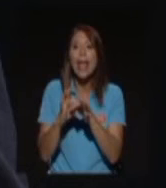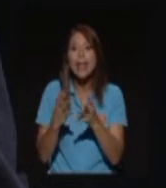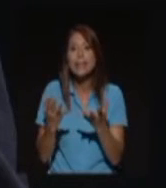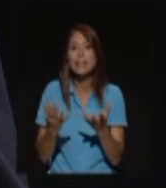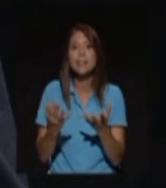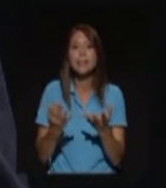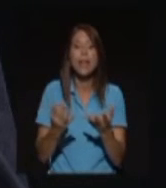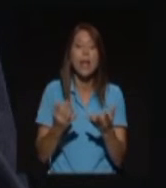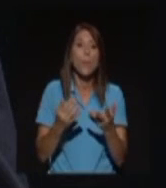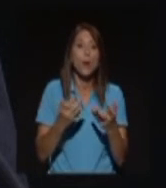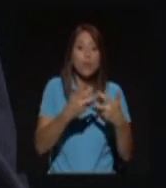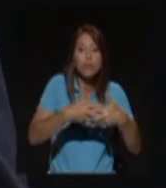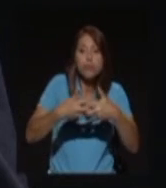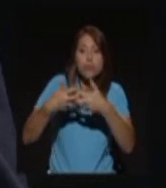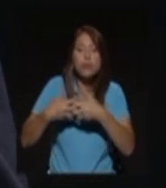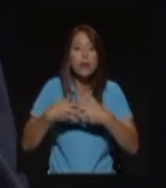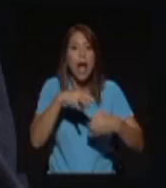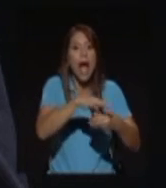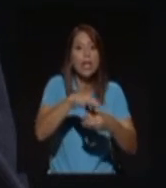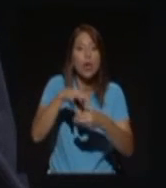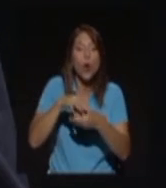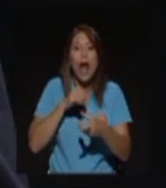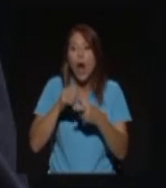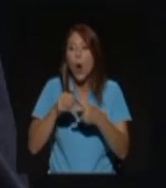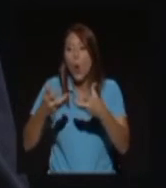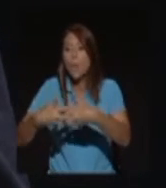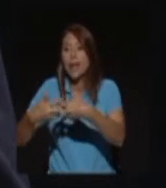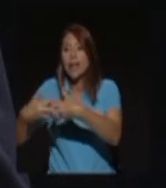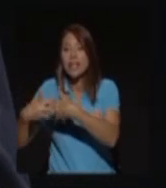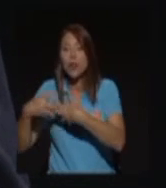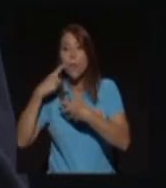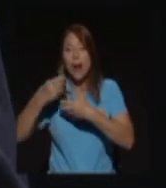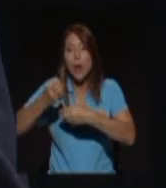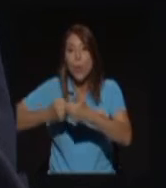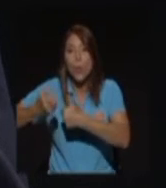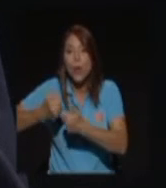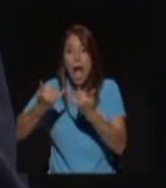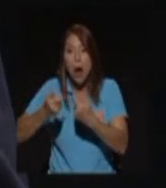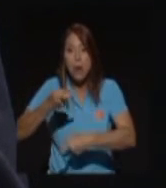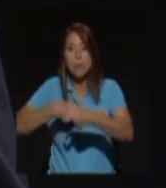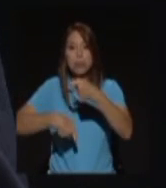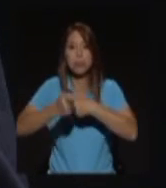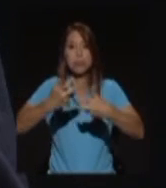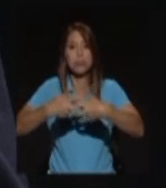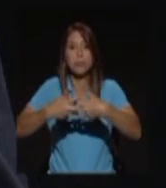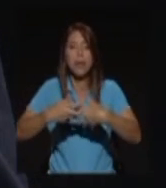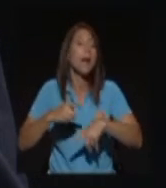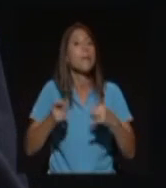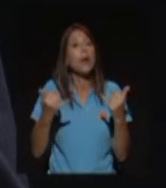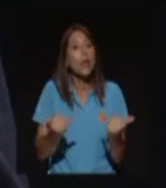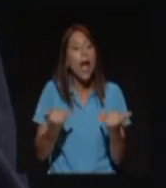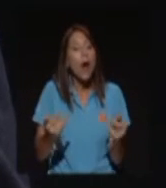mecanización agrícola en algunas partes o mecanizaciones de lecherías en otras partes, pero que ahora ya también a